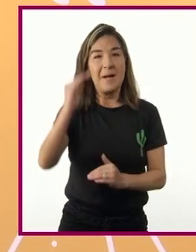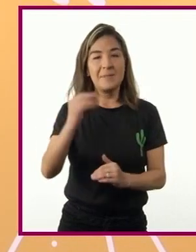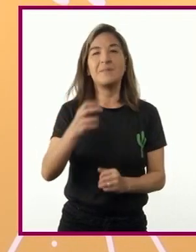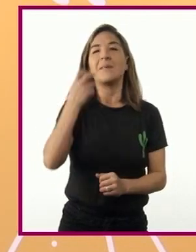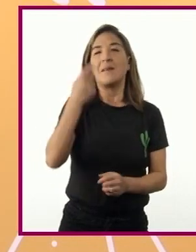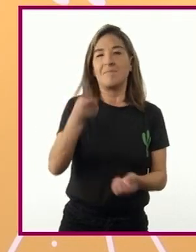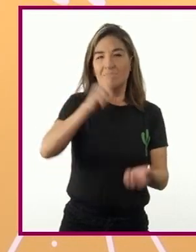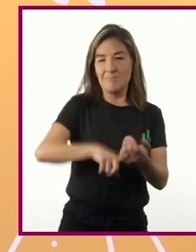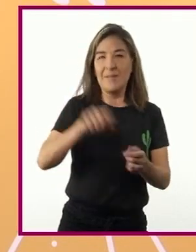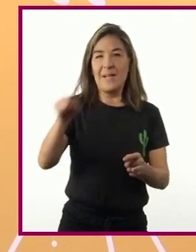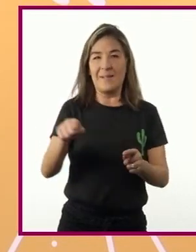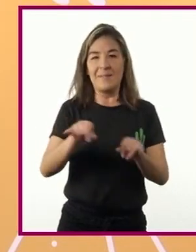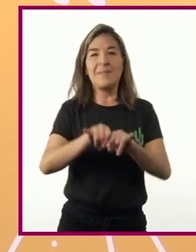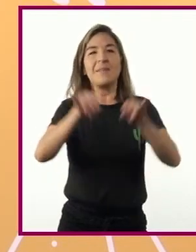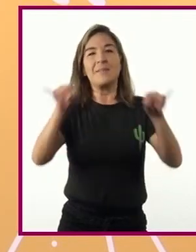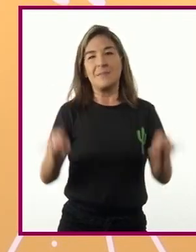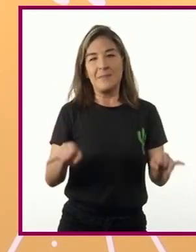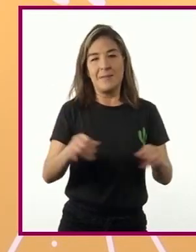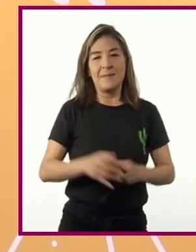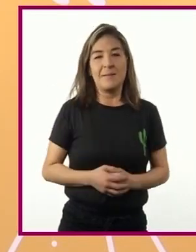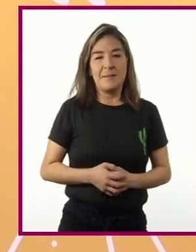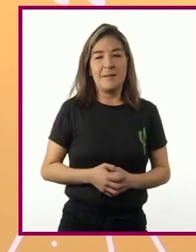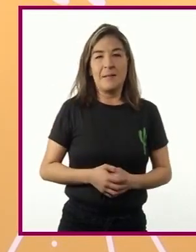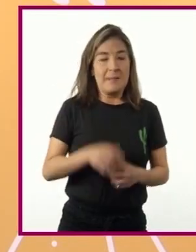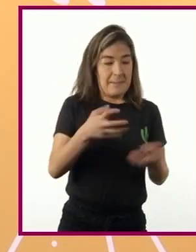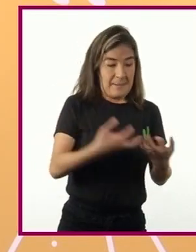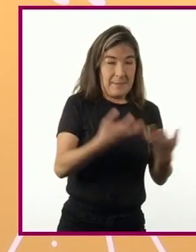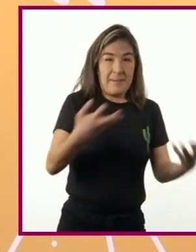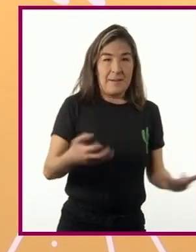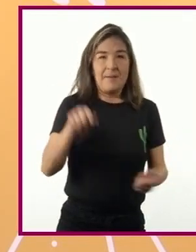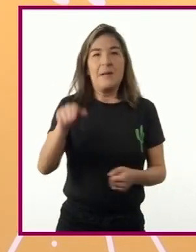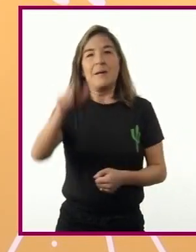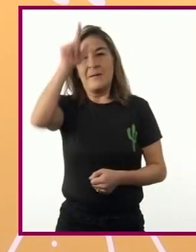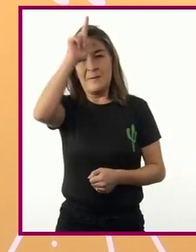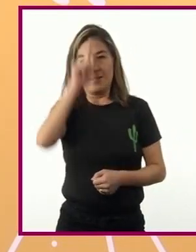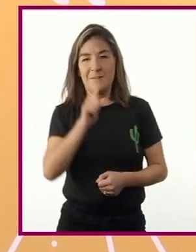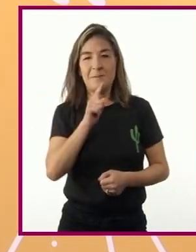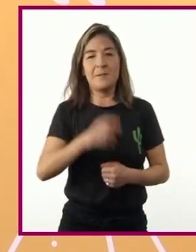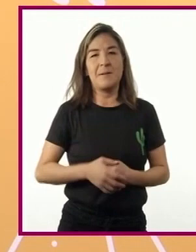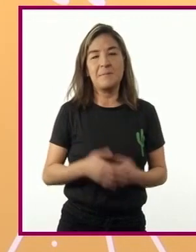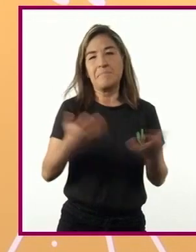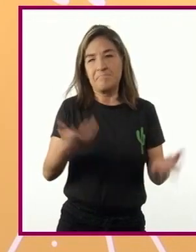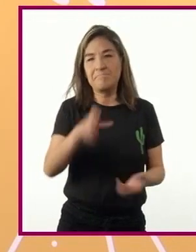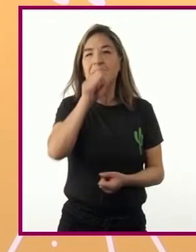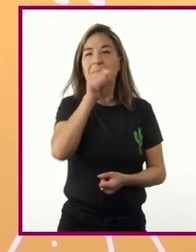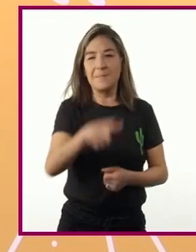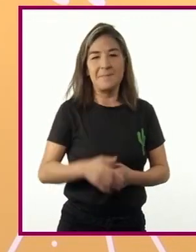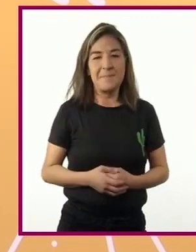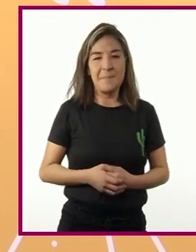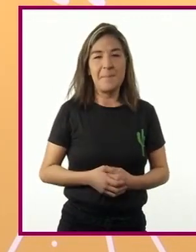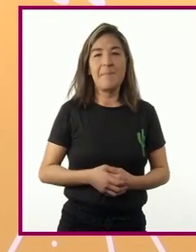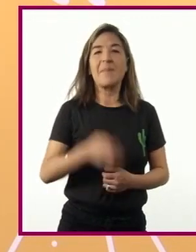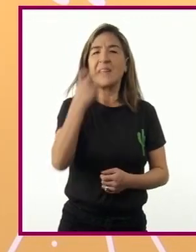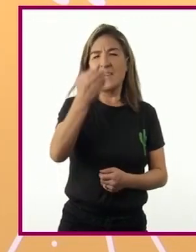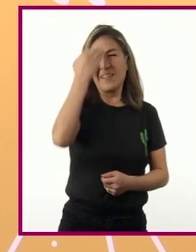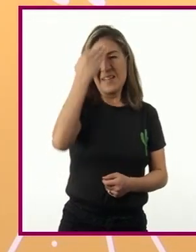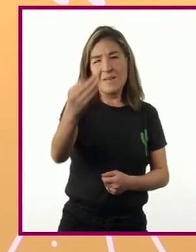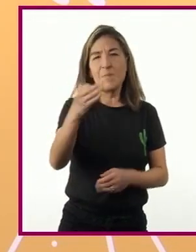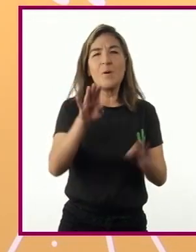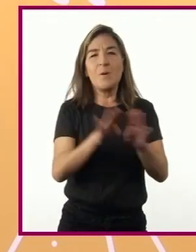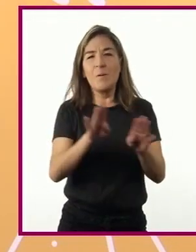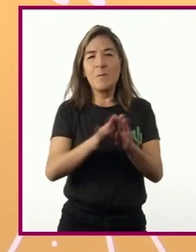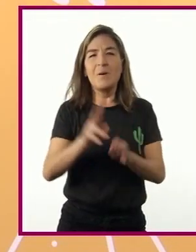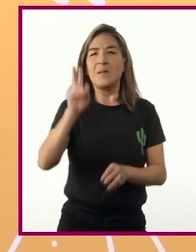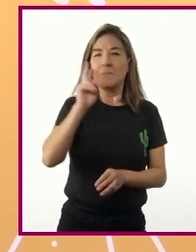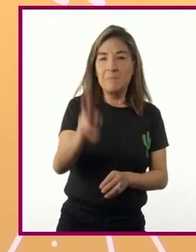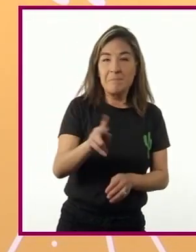la distancia que hay entre la Tierra y la Luna. Sin embargo, por mucho tiempo nadie